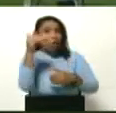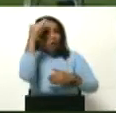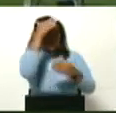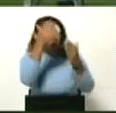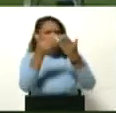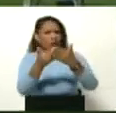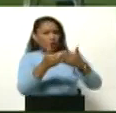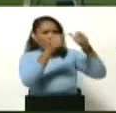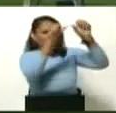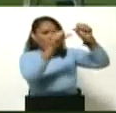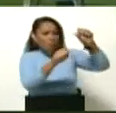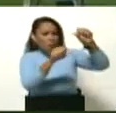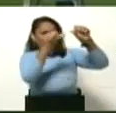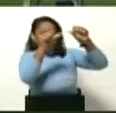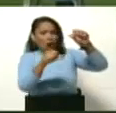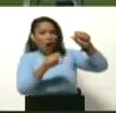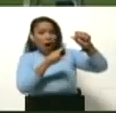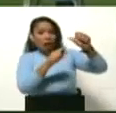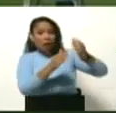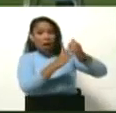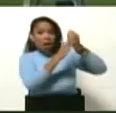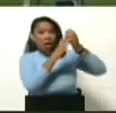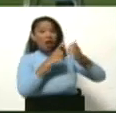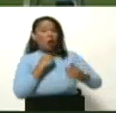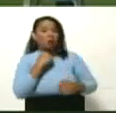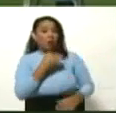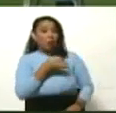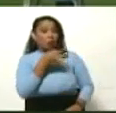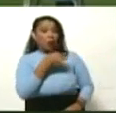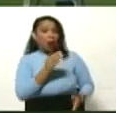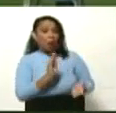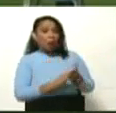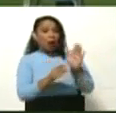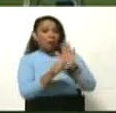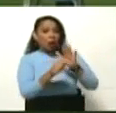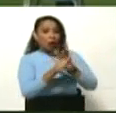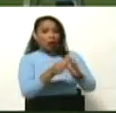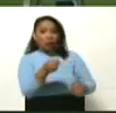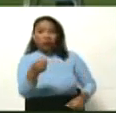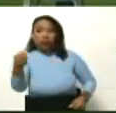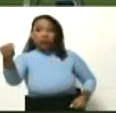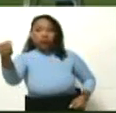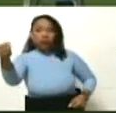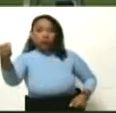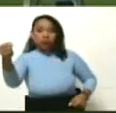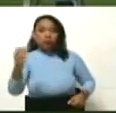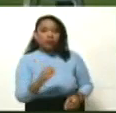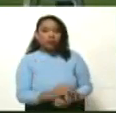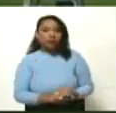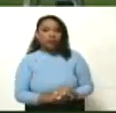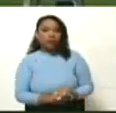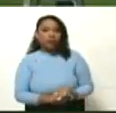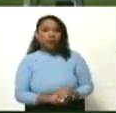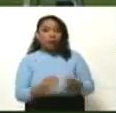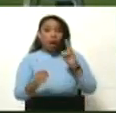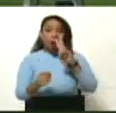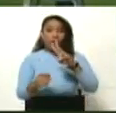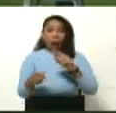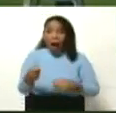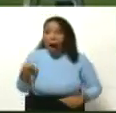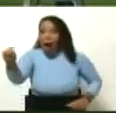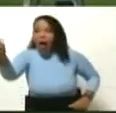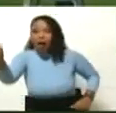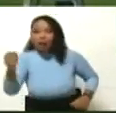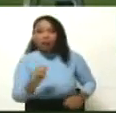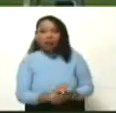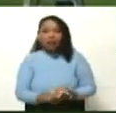estudian. Este dirigente le gusta declarar, vamos a ponerle un micrófono cada vez que lo veamos.